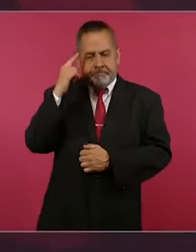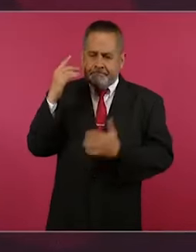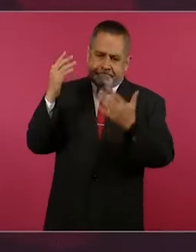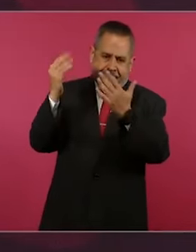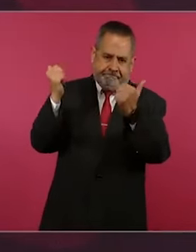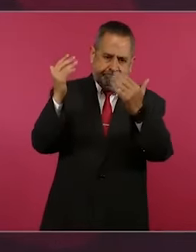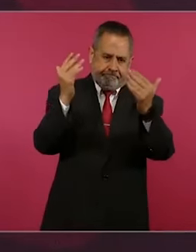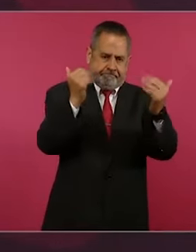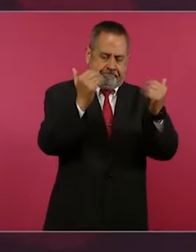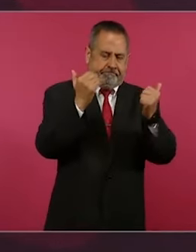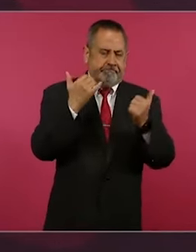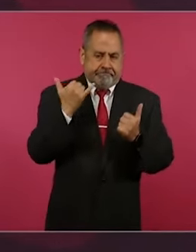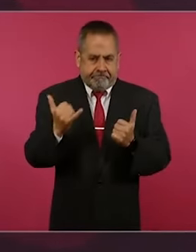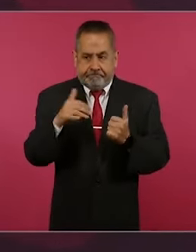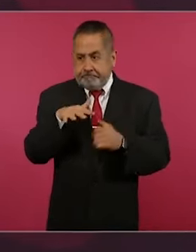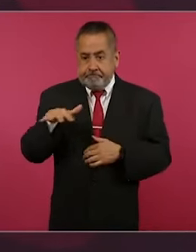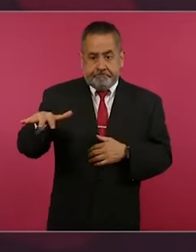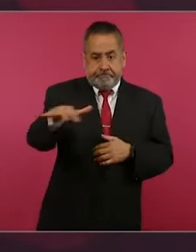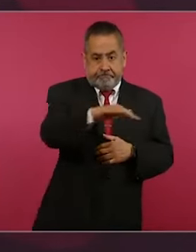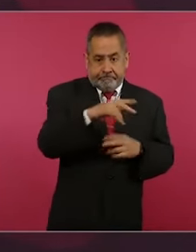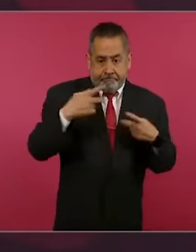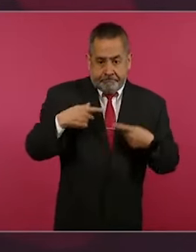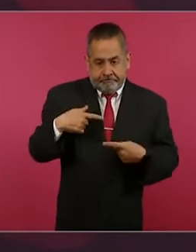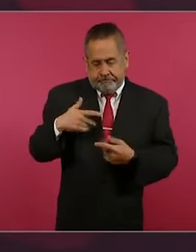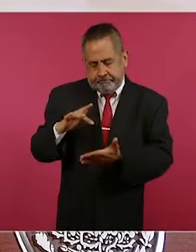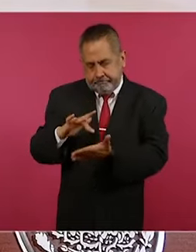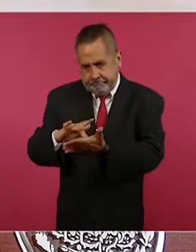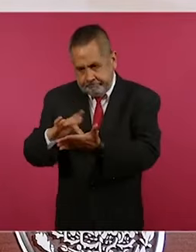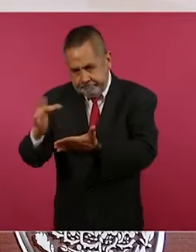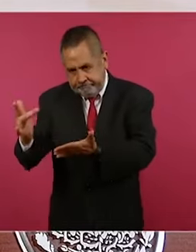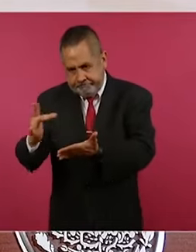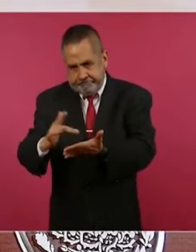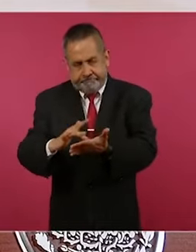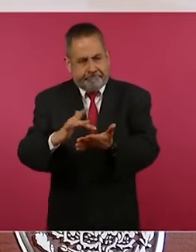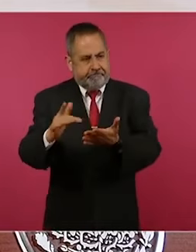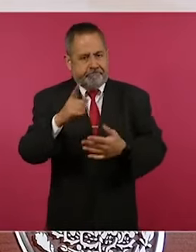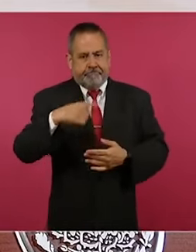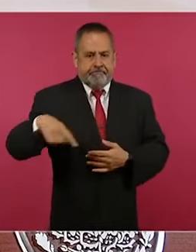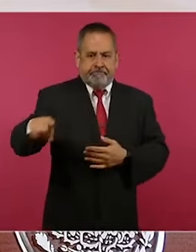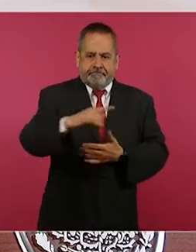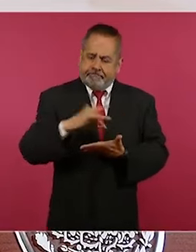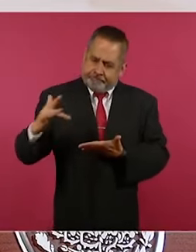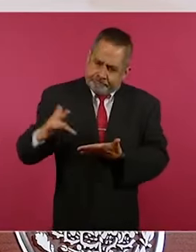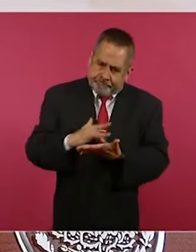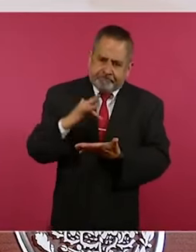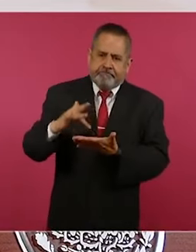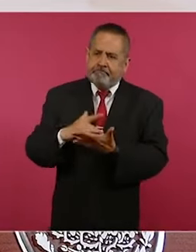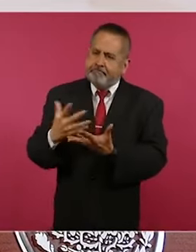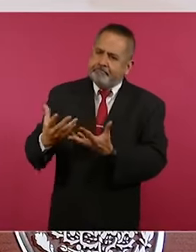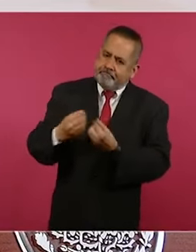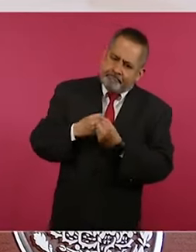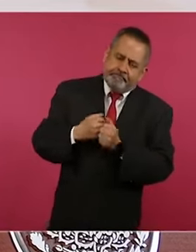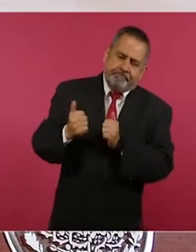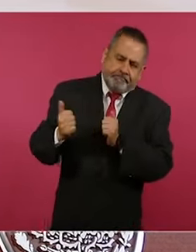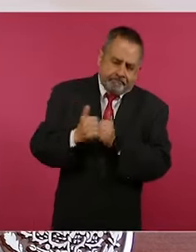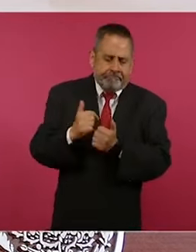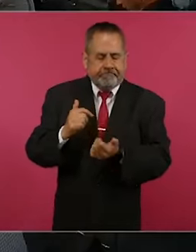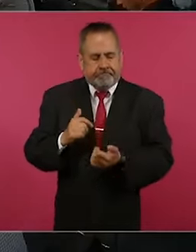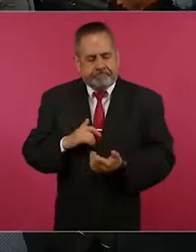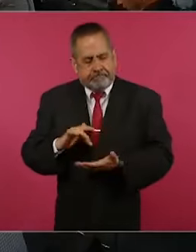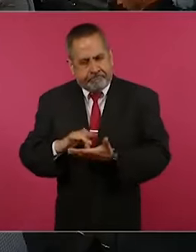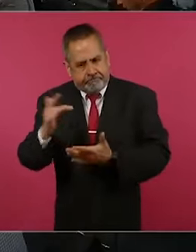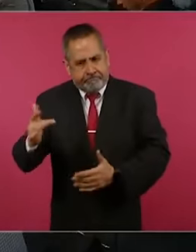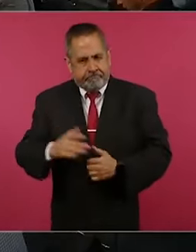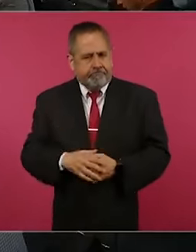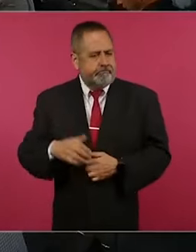gente, agradecer a la gente por su apoyo, por su respaldo, porque siempre hemos